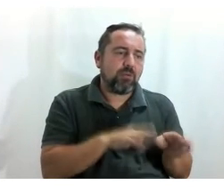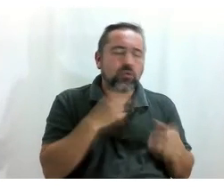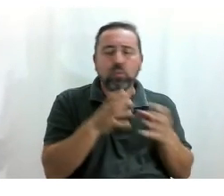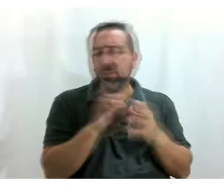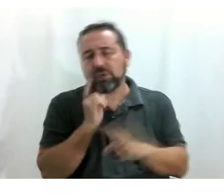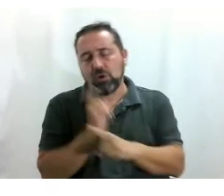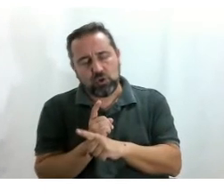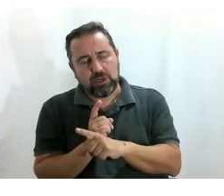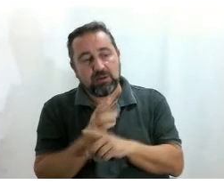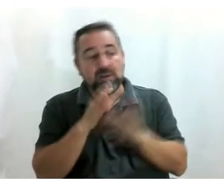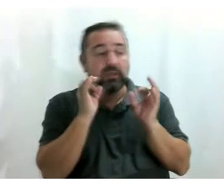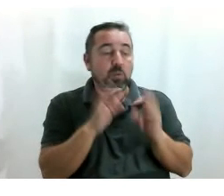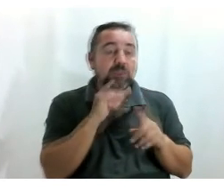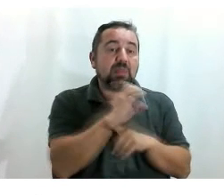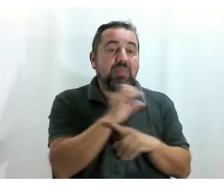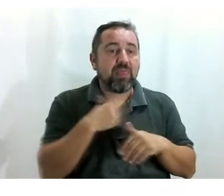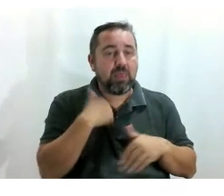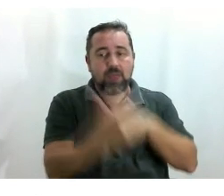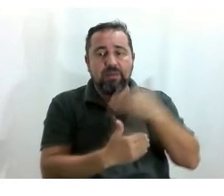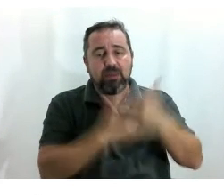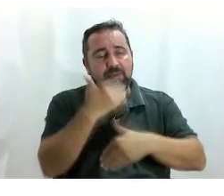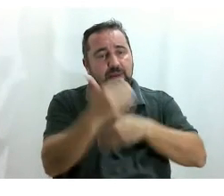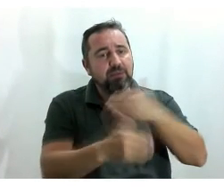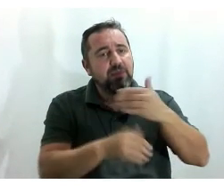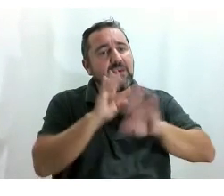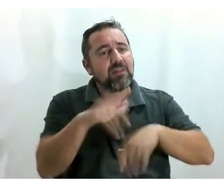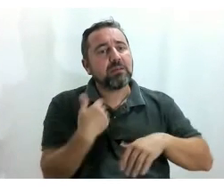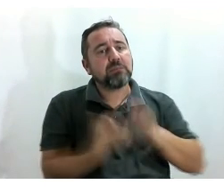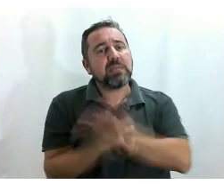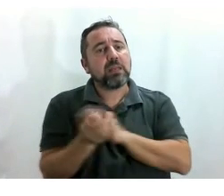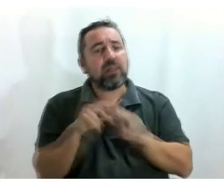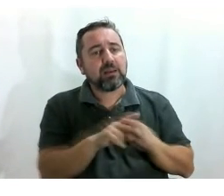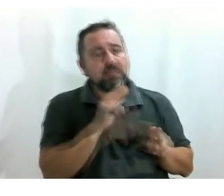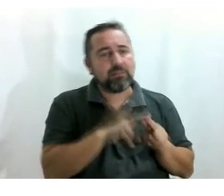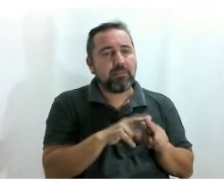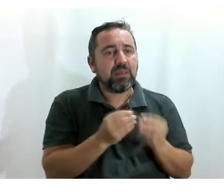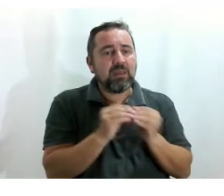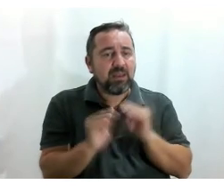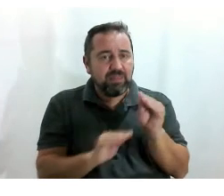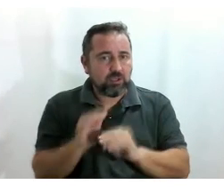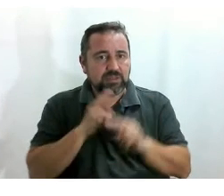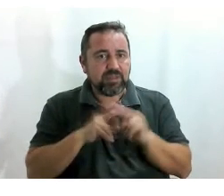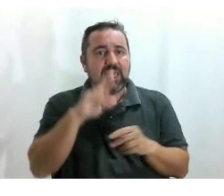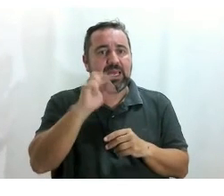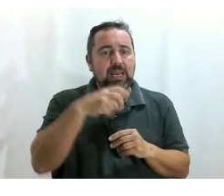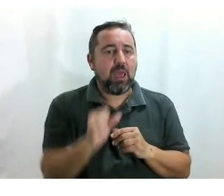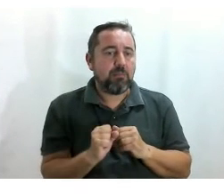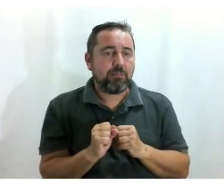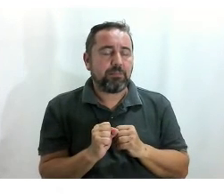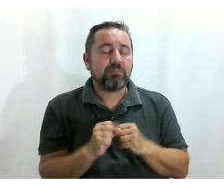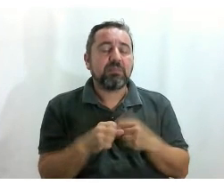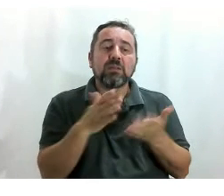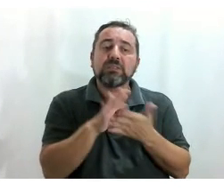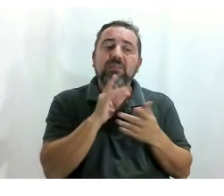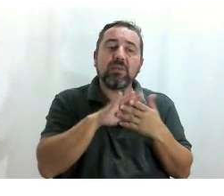igual que sucede, la ciencia ha avanzado y se han creado una serie de herramientas como son los editores de RNA, los cuales no actúan a nivel